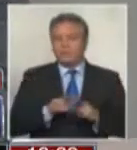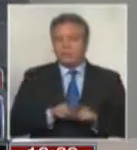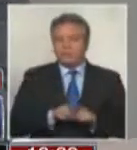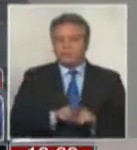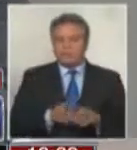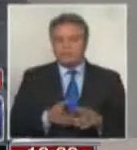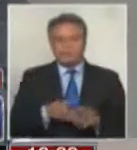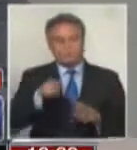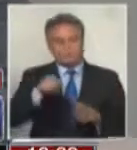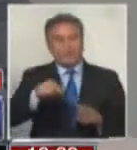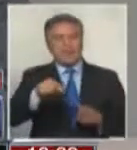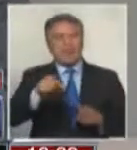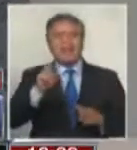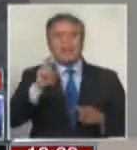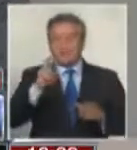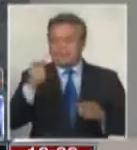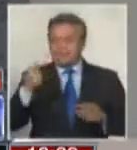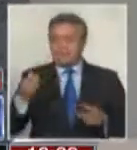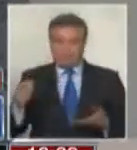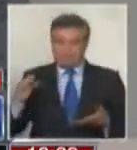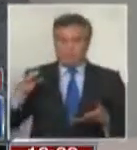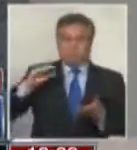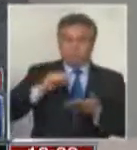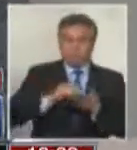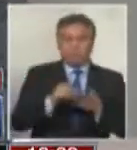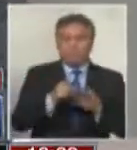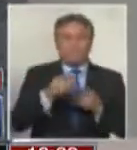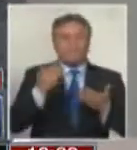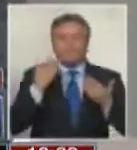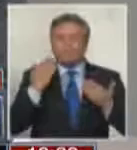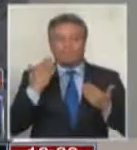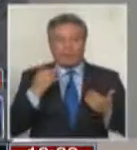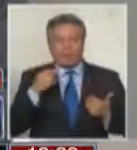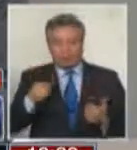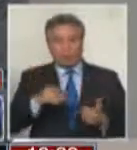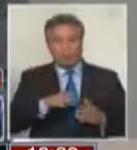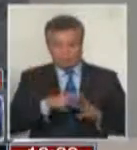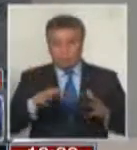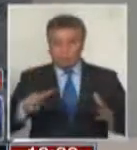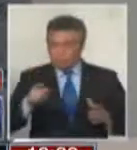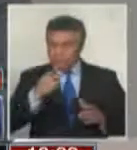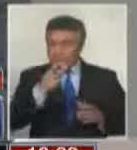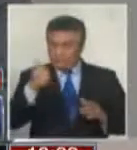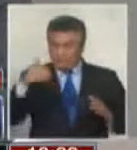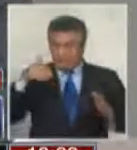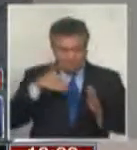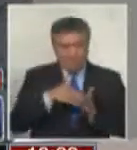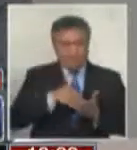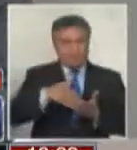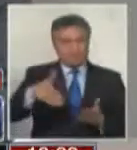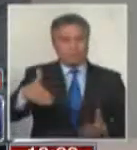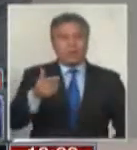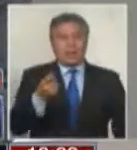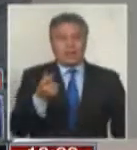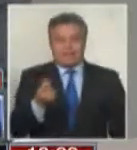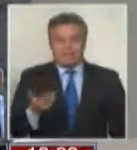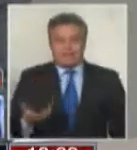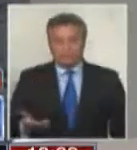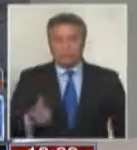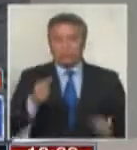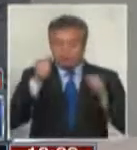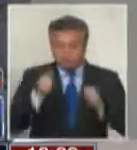en realidad recursos frescos alrededor de 26 mil millones de pesos lo cierto es que lo que podría